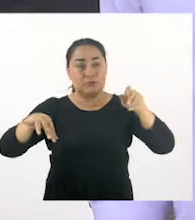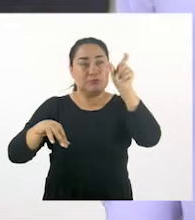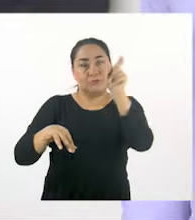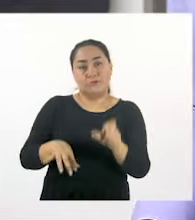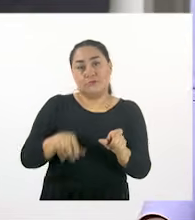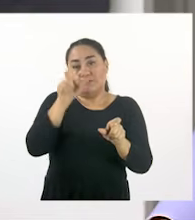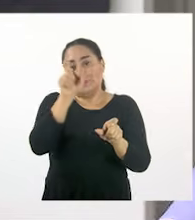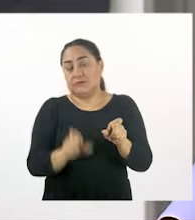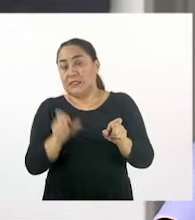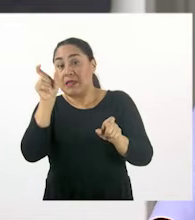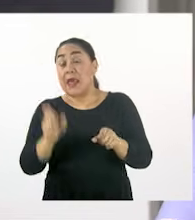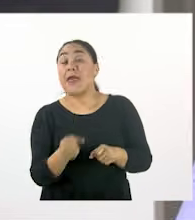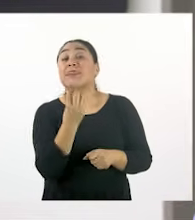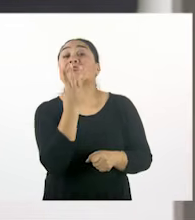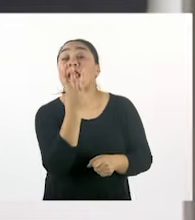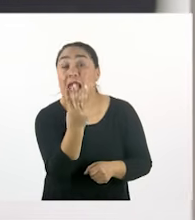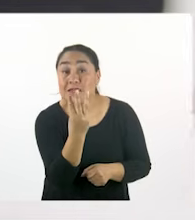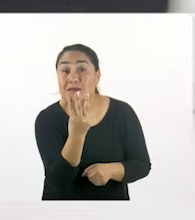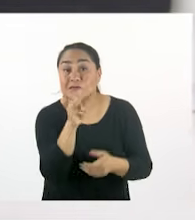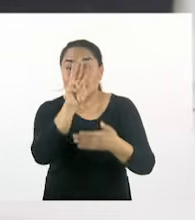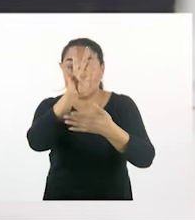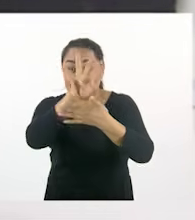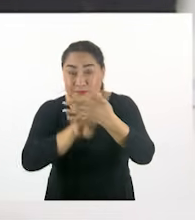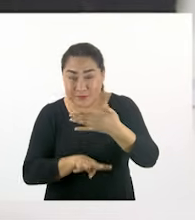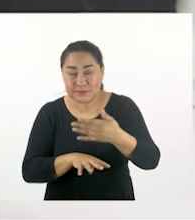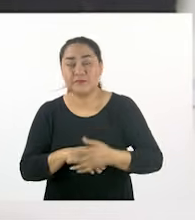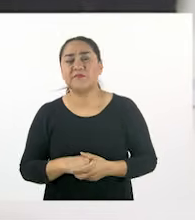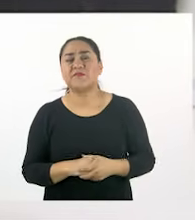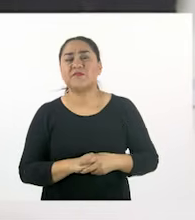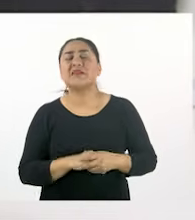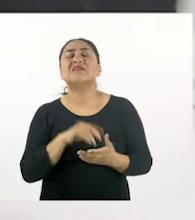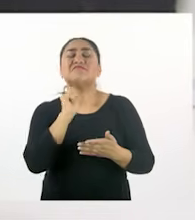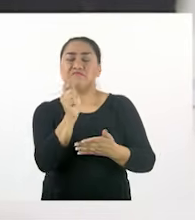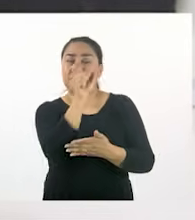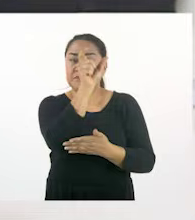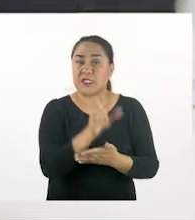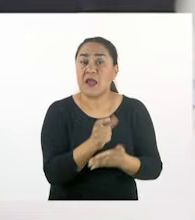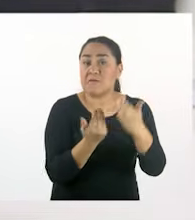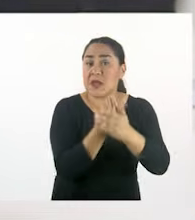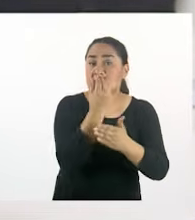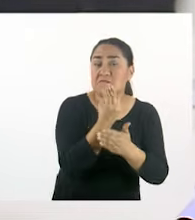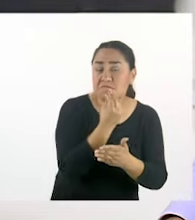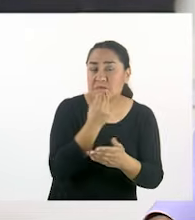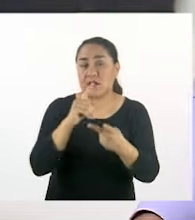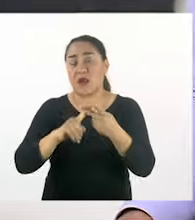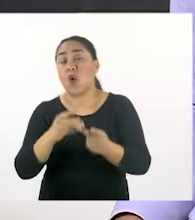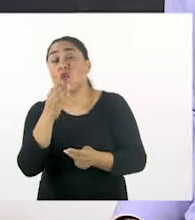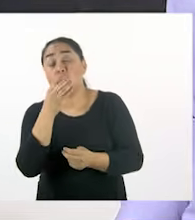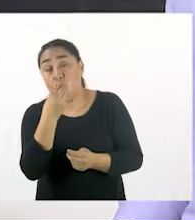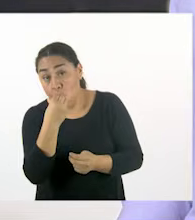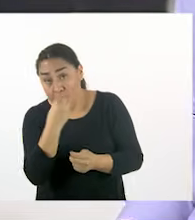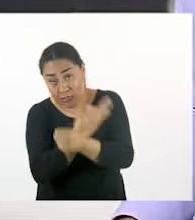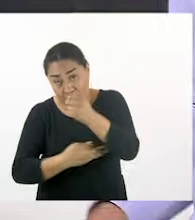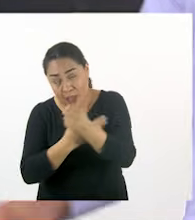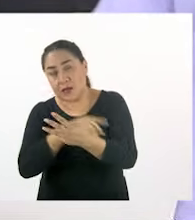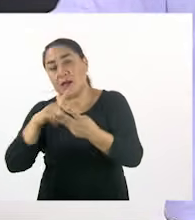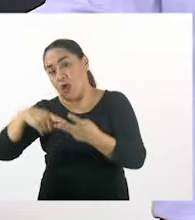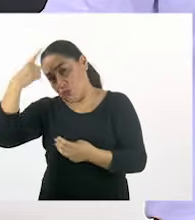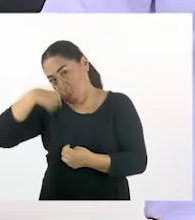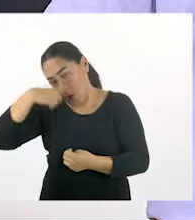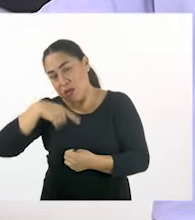partes. Estas tres partes de lo que desayunaron, comieron y cenaron el día de ayer.